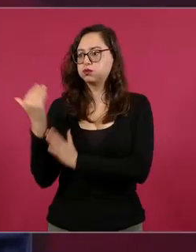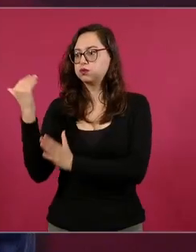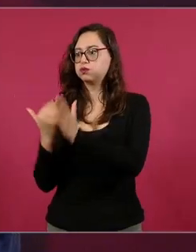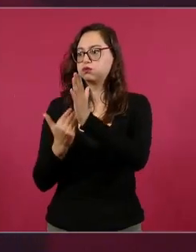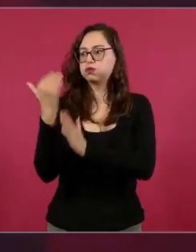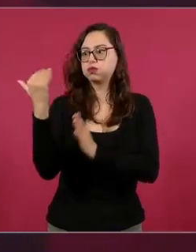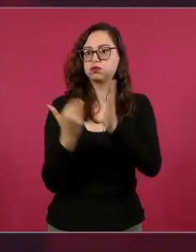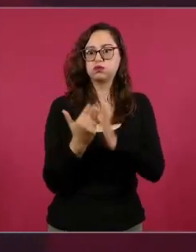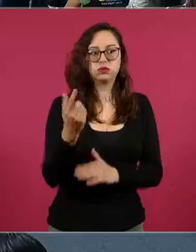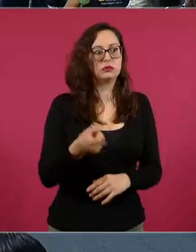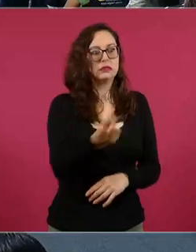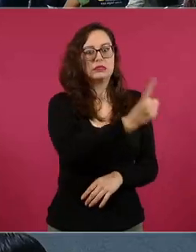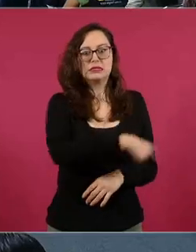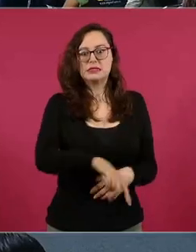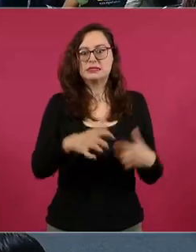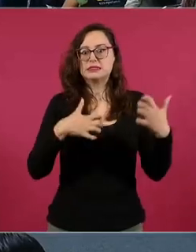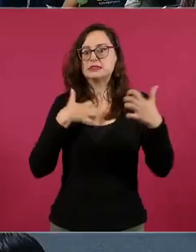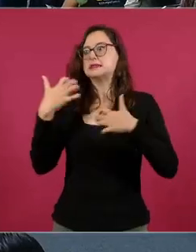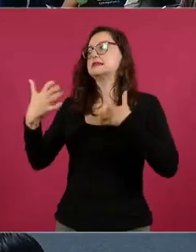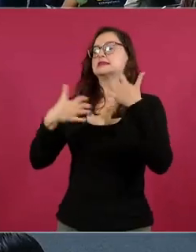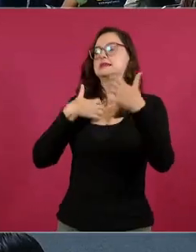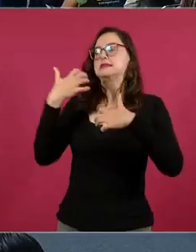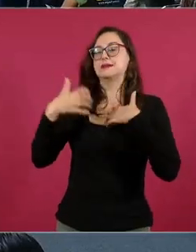también había negocio.